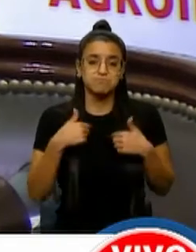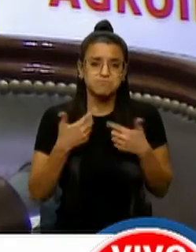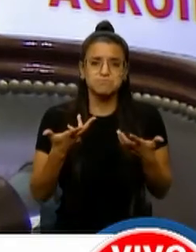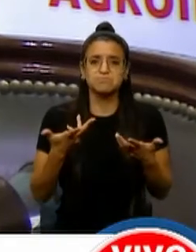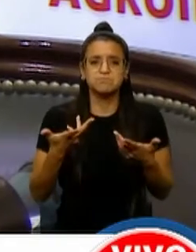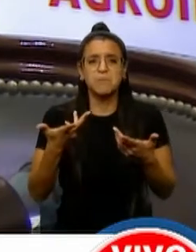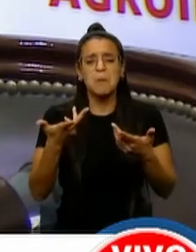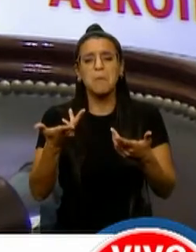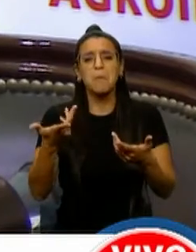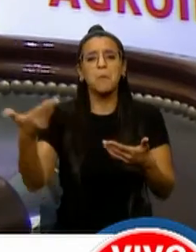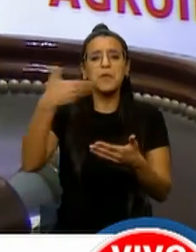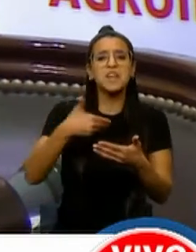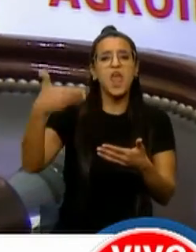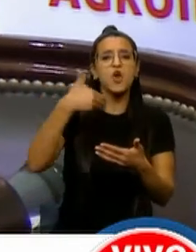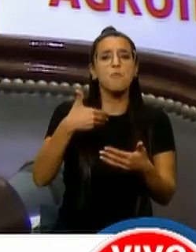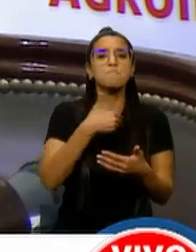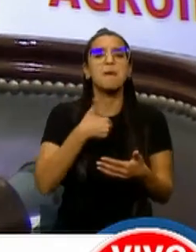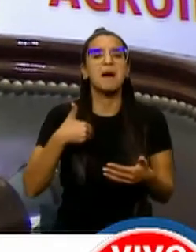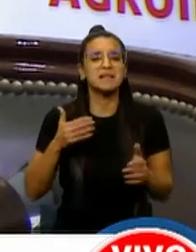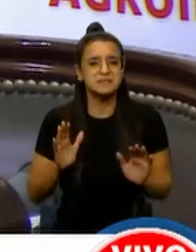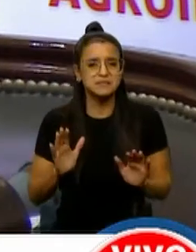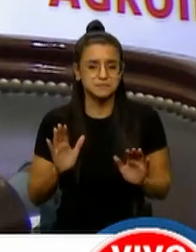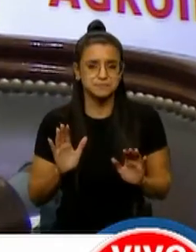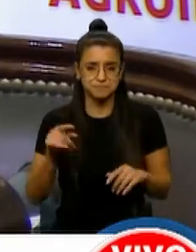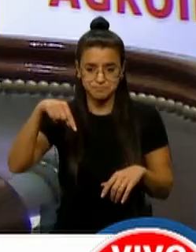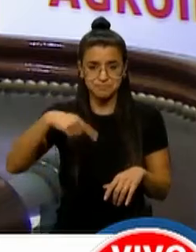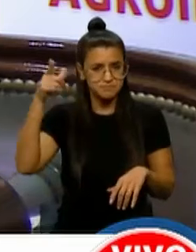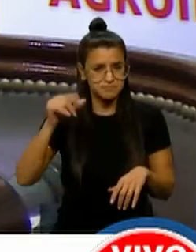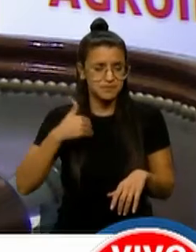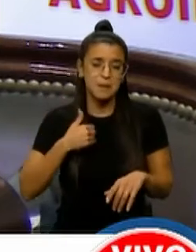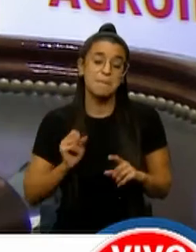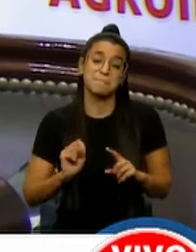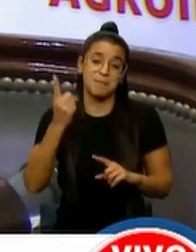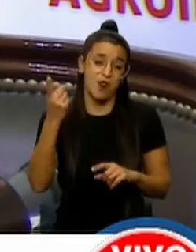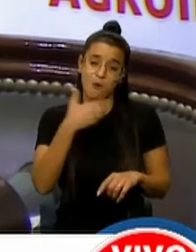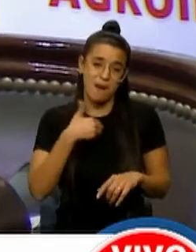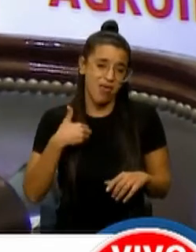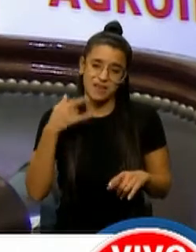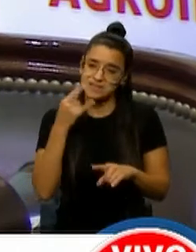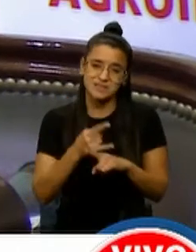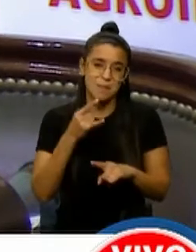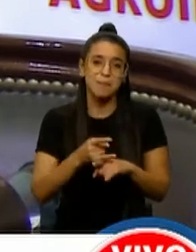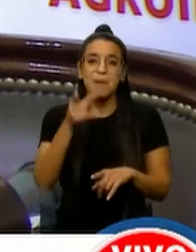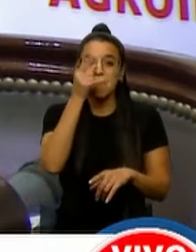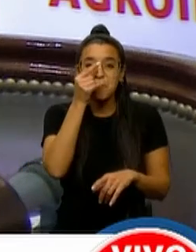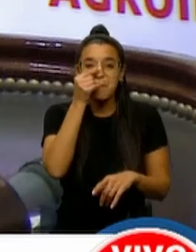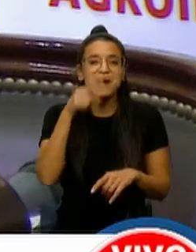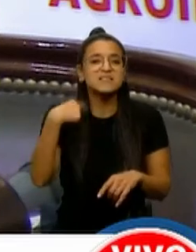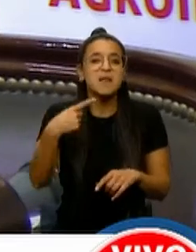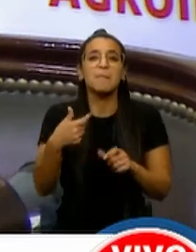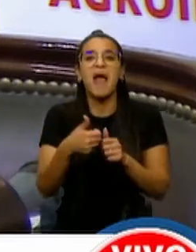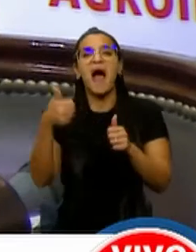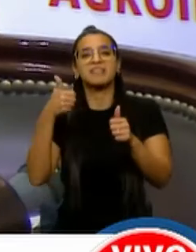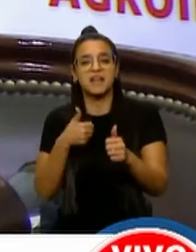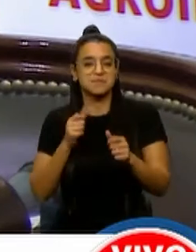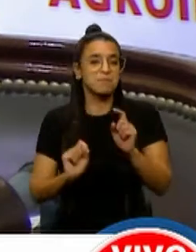empezaron a visitar algunas mamás, en este caso. En este país siempre las primeras son las mamás. Los papás siempre vamos atrás, pero bueno, las